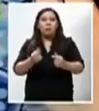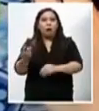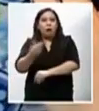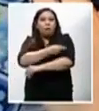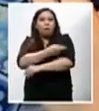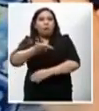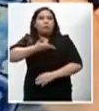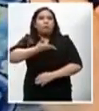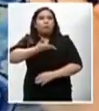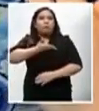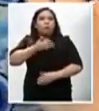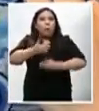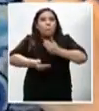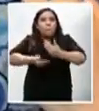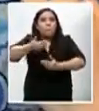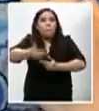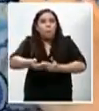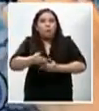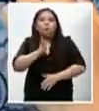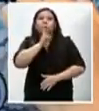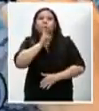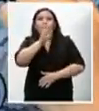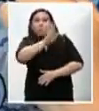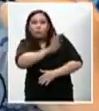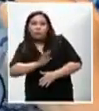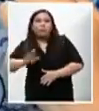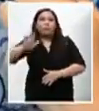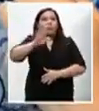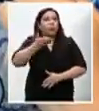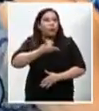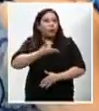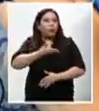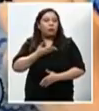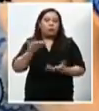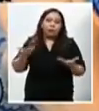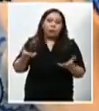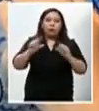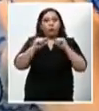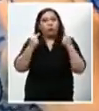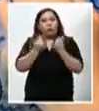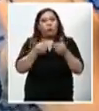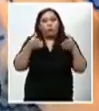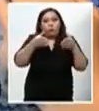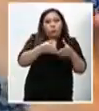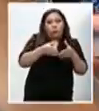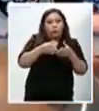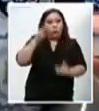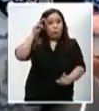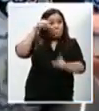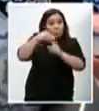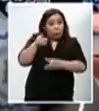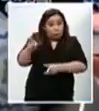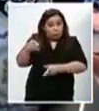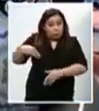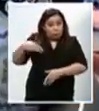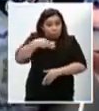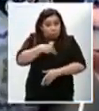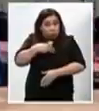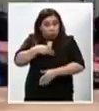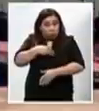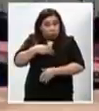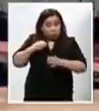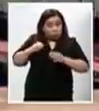vacuna prácticamente en todo el país. Claro, con los grupos meta que el mismo programa ampliado de inmunizaciones ha